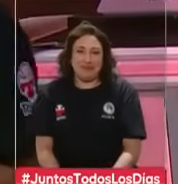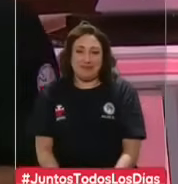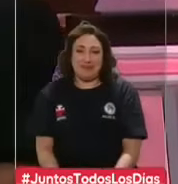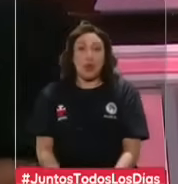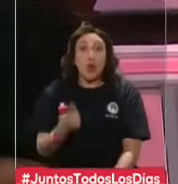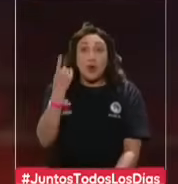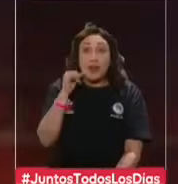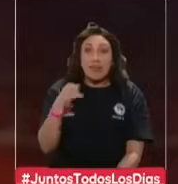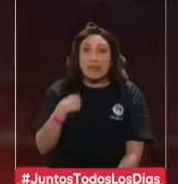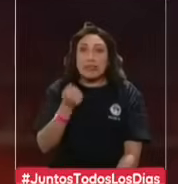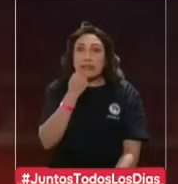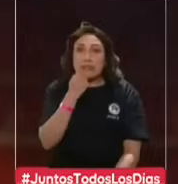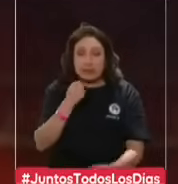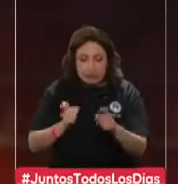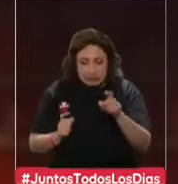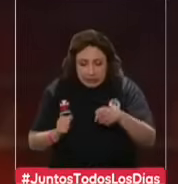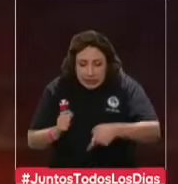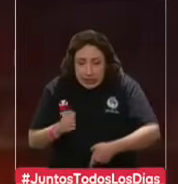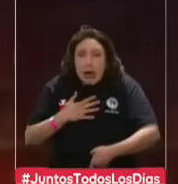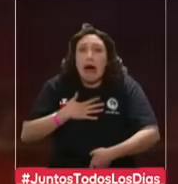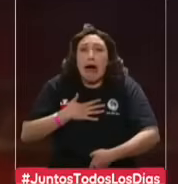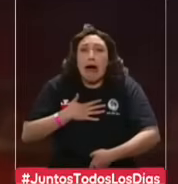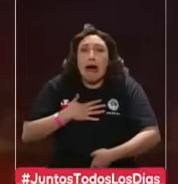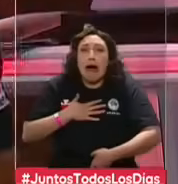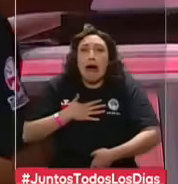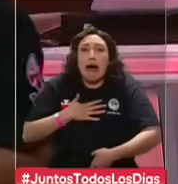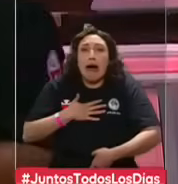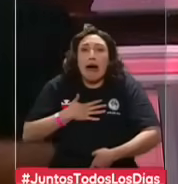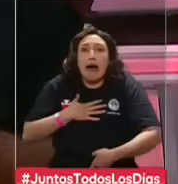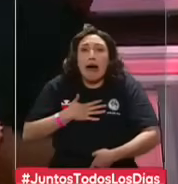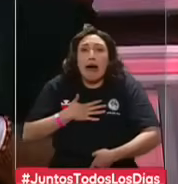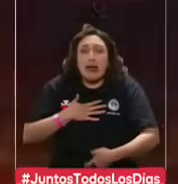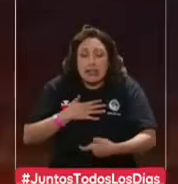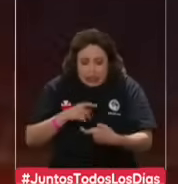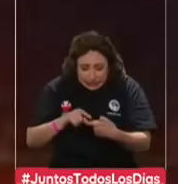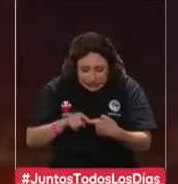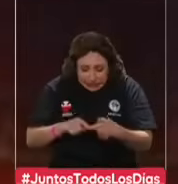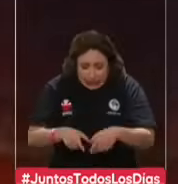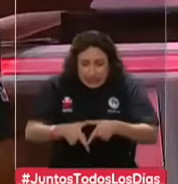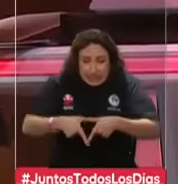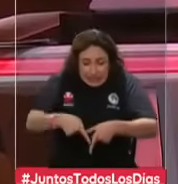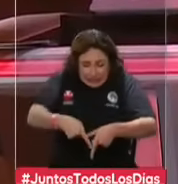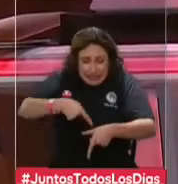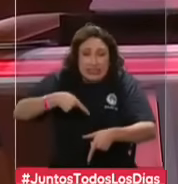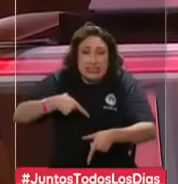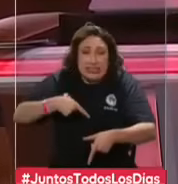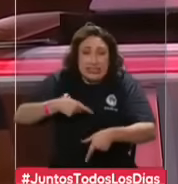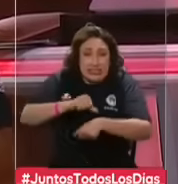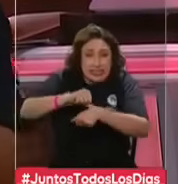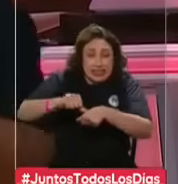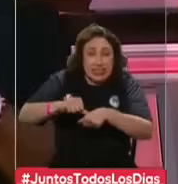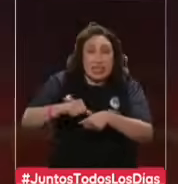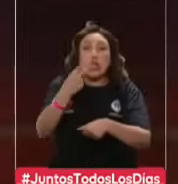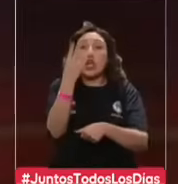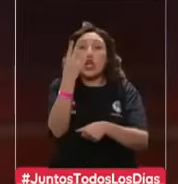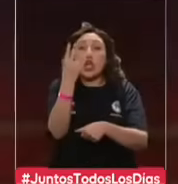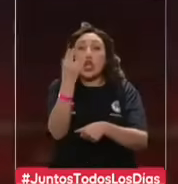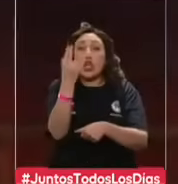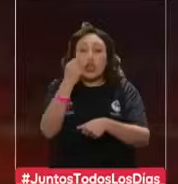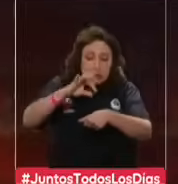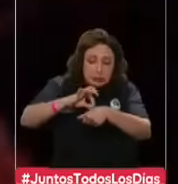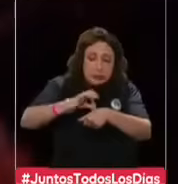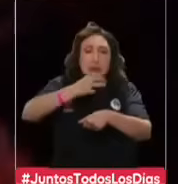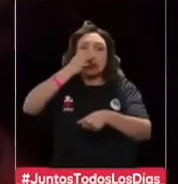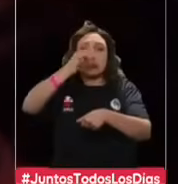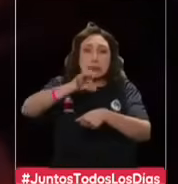Un día me equivoqué de mano, sí. Oh, 12 puntos, amiga, no. Te digo.